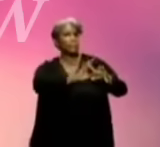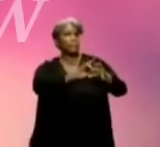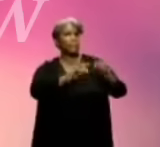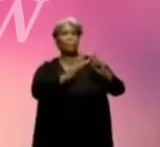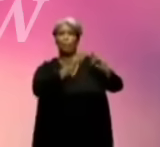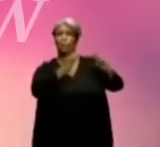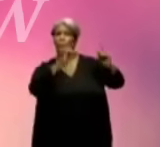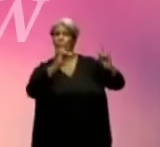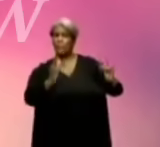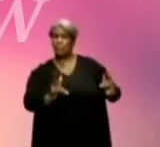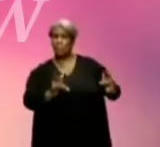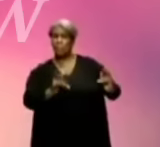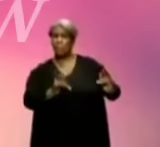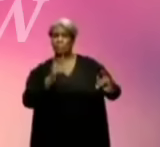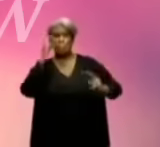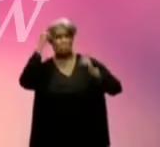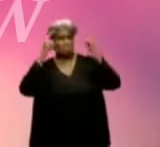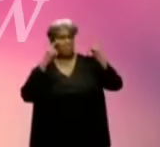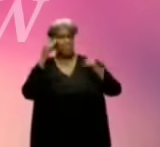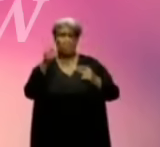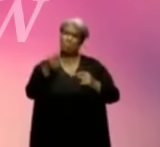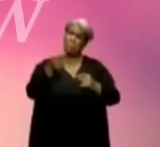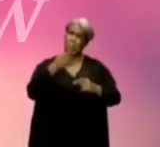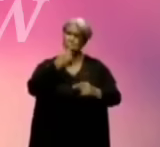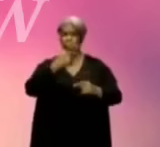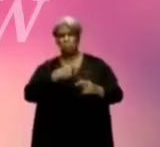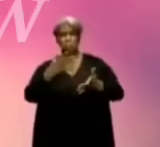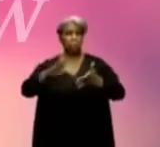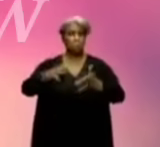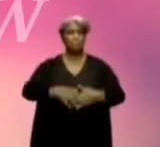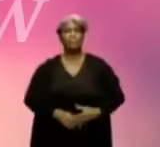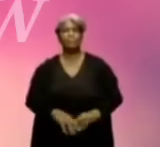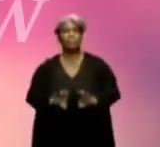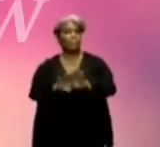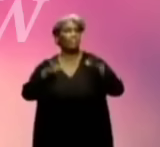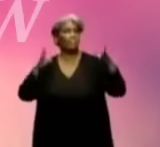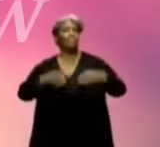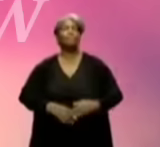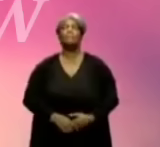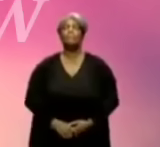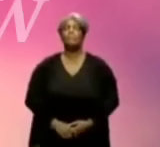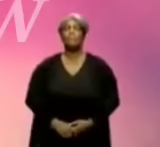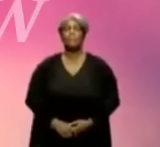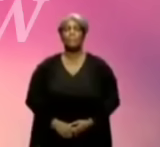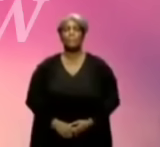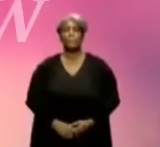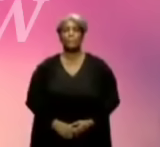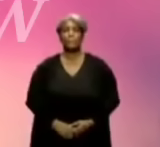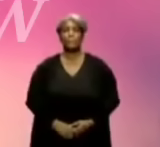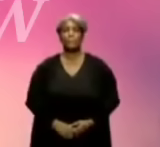que creo que tiene fecha para el 10 de diciembre o para esos días apertura.